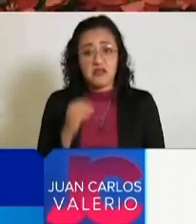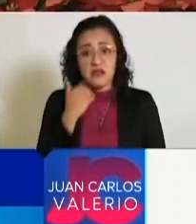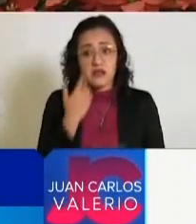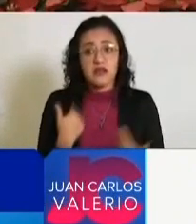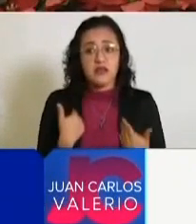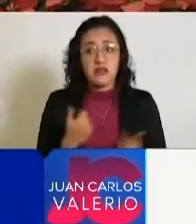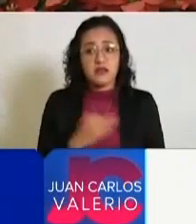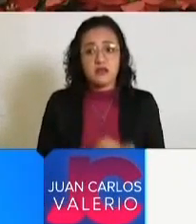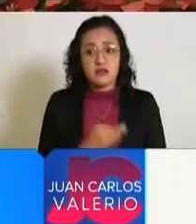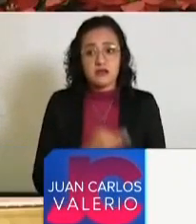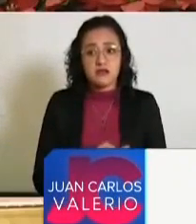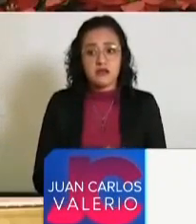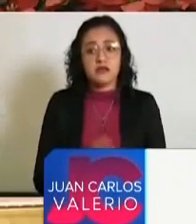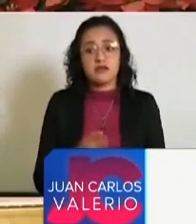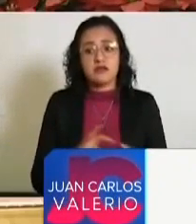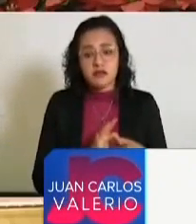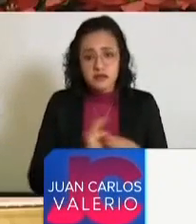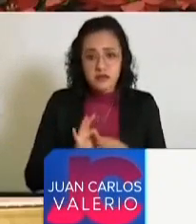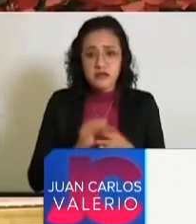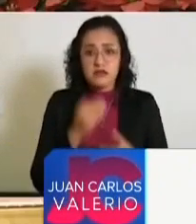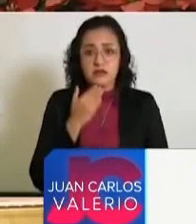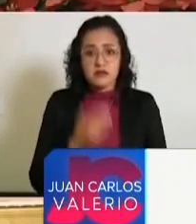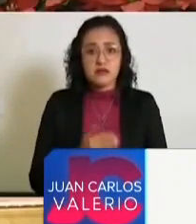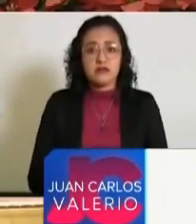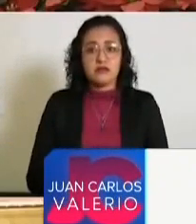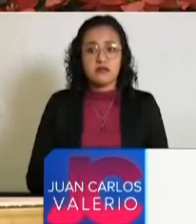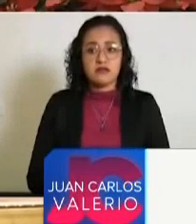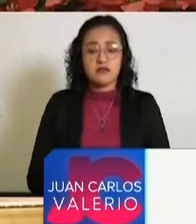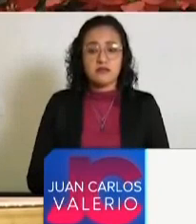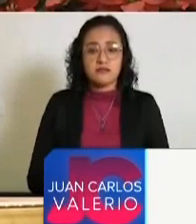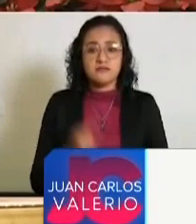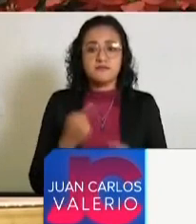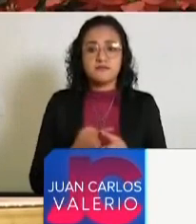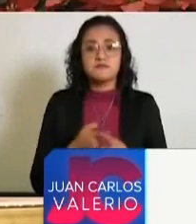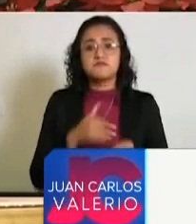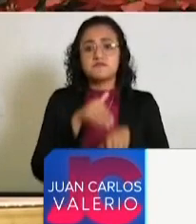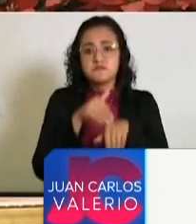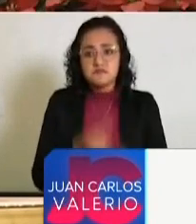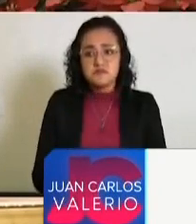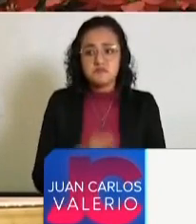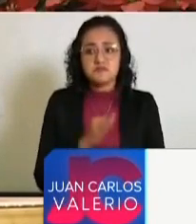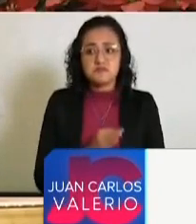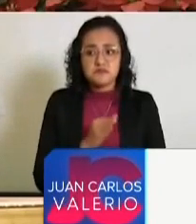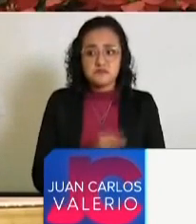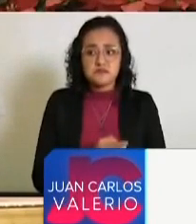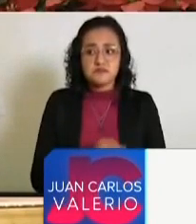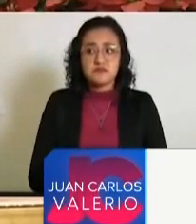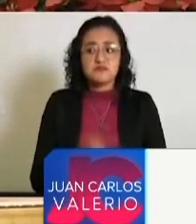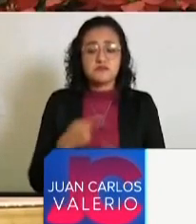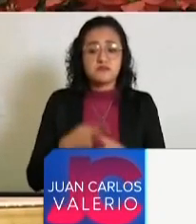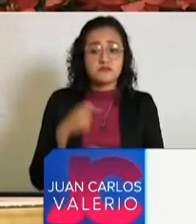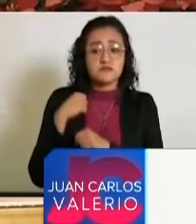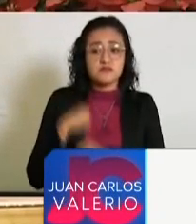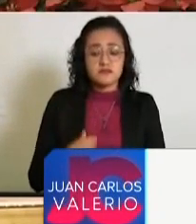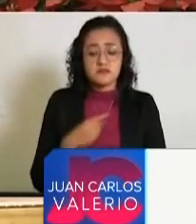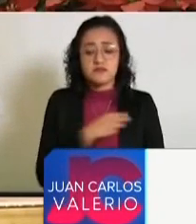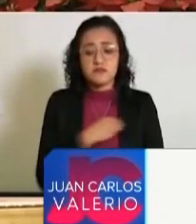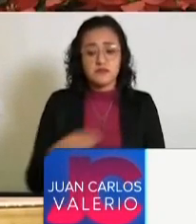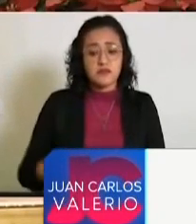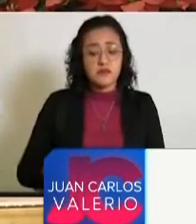quiere entender nadie quiere consolidar nadie quiere y disciplinarse y las autoridades